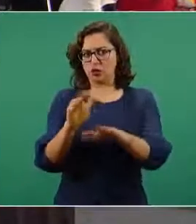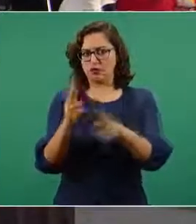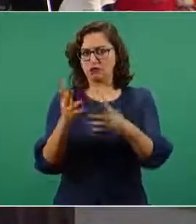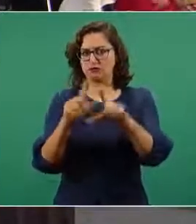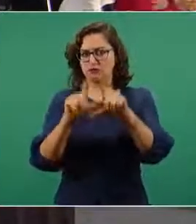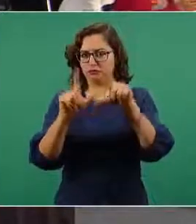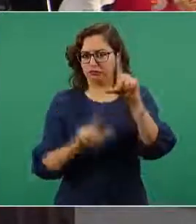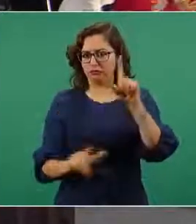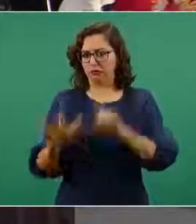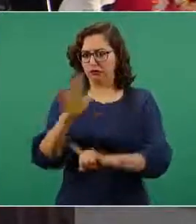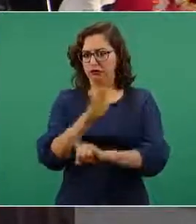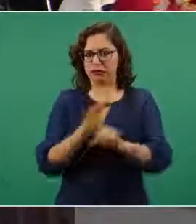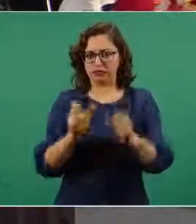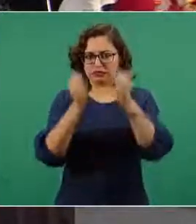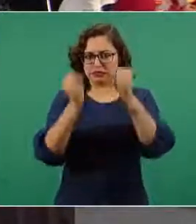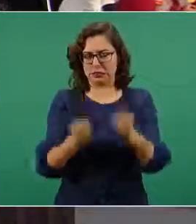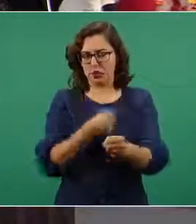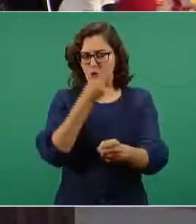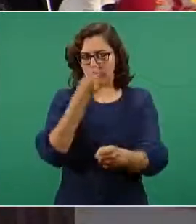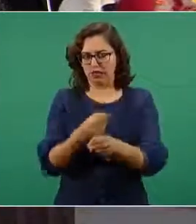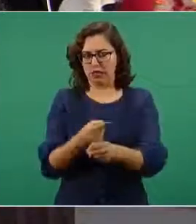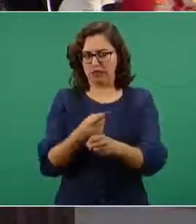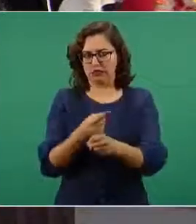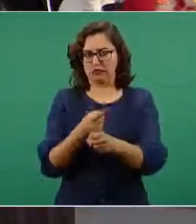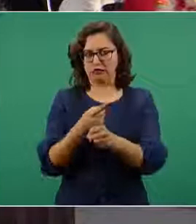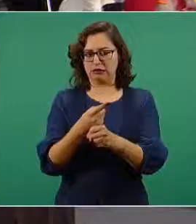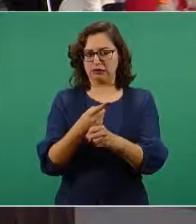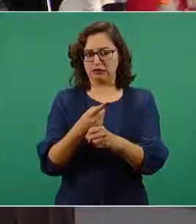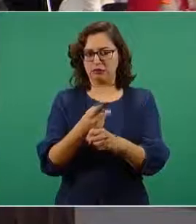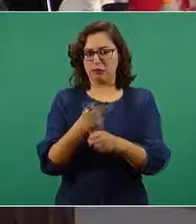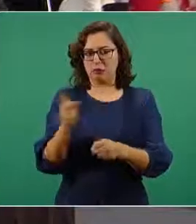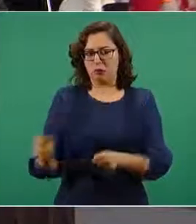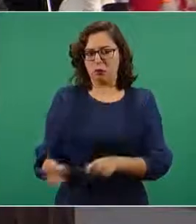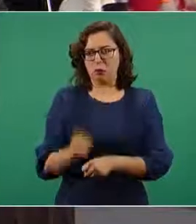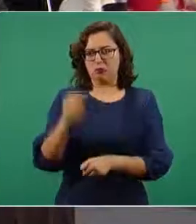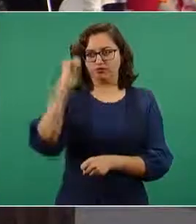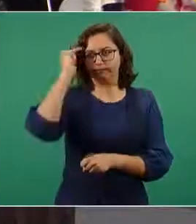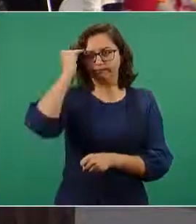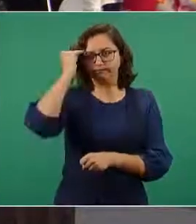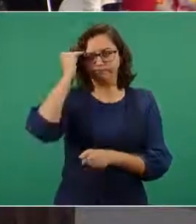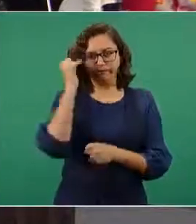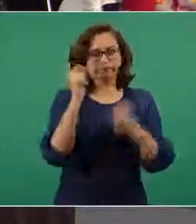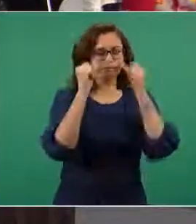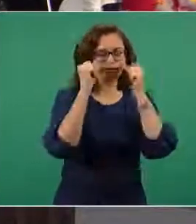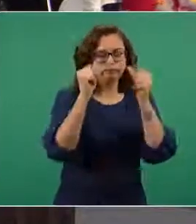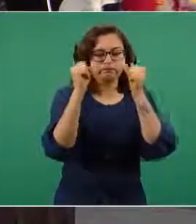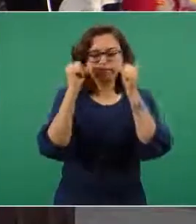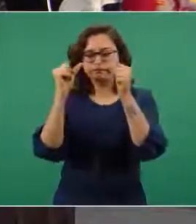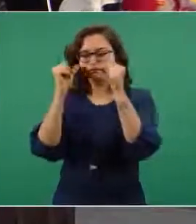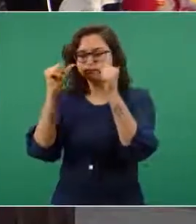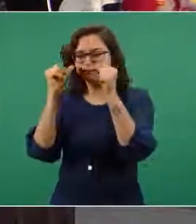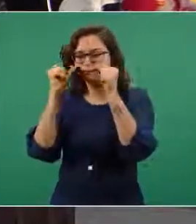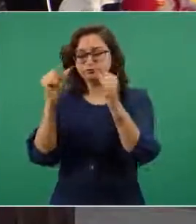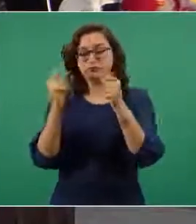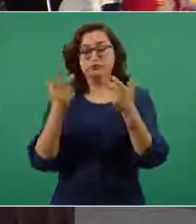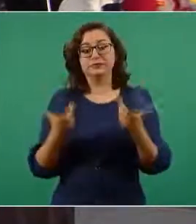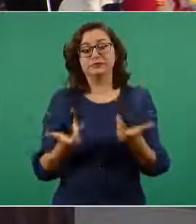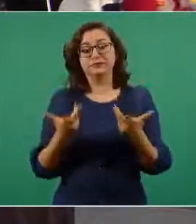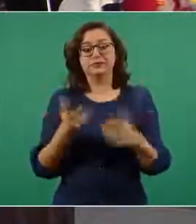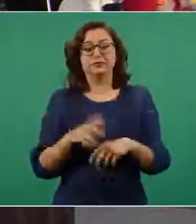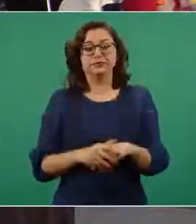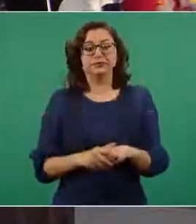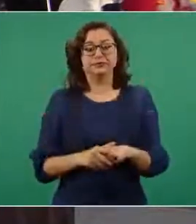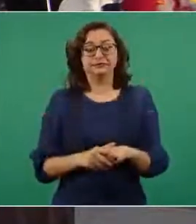seguridad interna para atención a pueblos indígenas. Yo sé que luego cuando abordo este